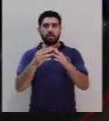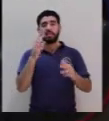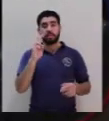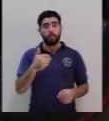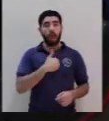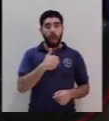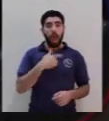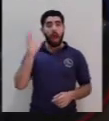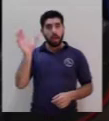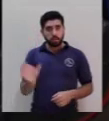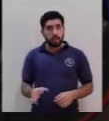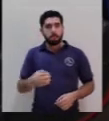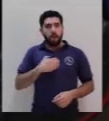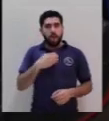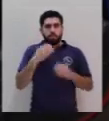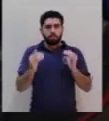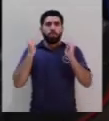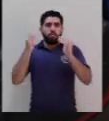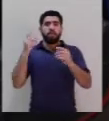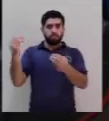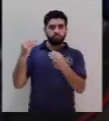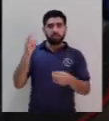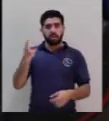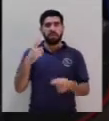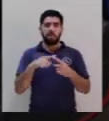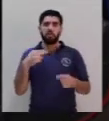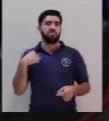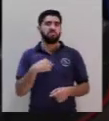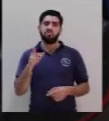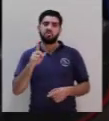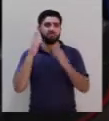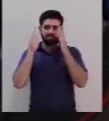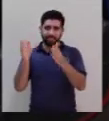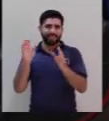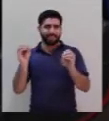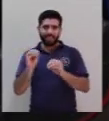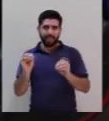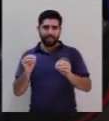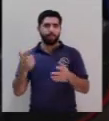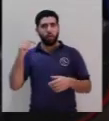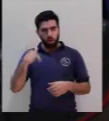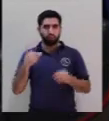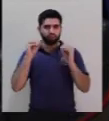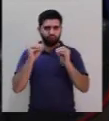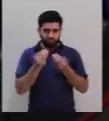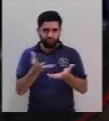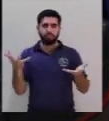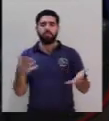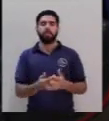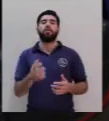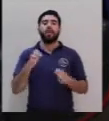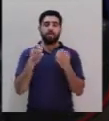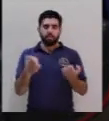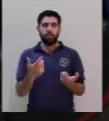riwinaki ekochikochoch riwinakin kibichi manjun yetikirni kiben chimay ketamanta chikeni kiben de alaponi ristani de